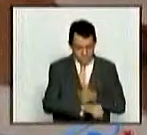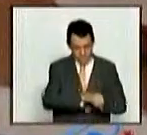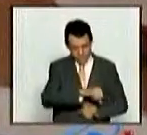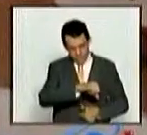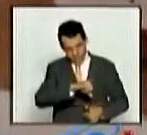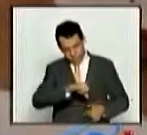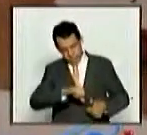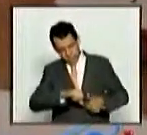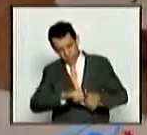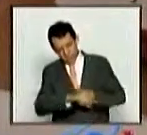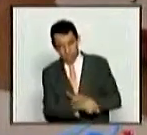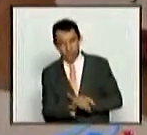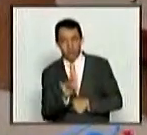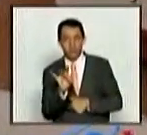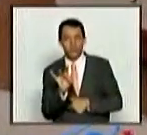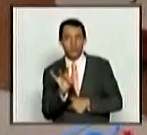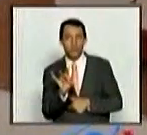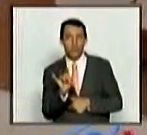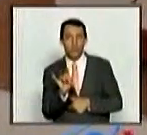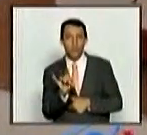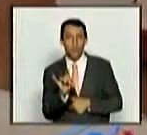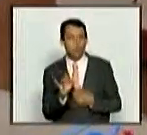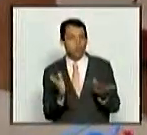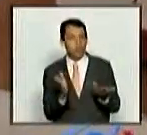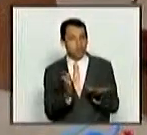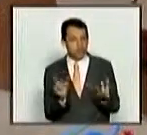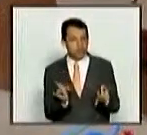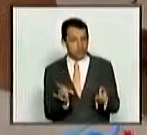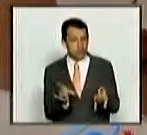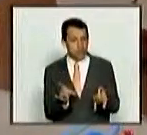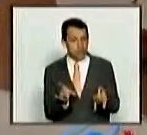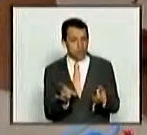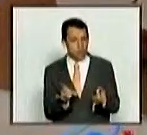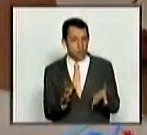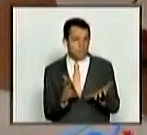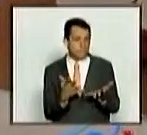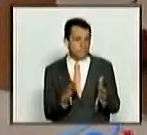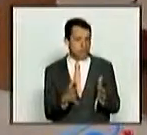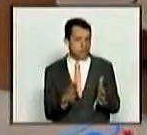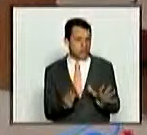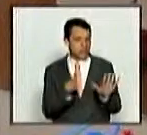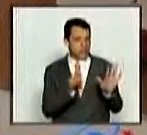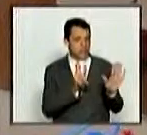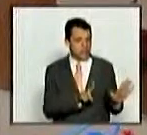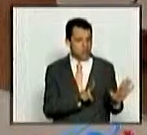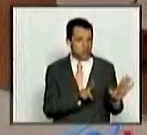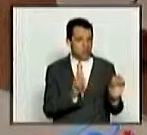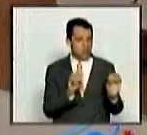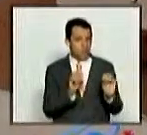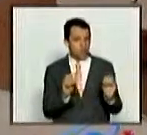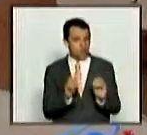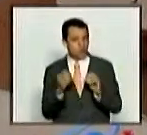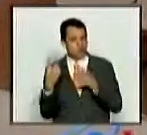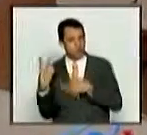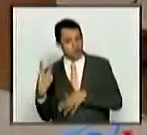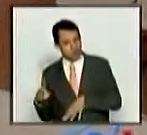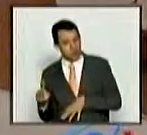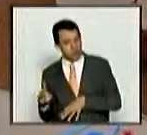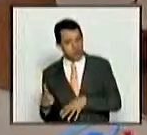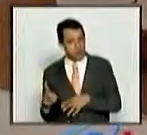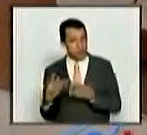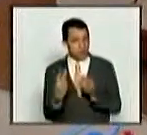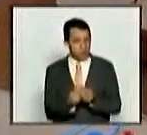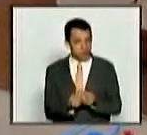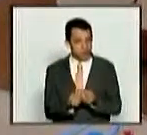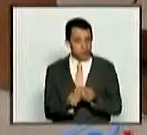interferencia, las zonas de dolor de José. Vamos a colocar, él tiene cerca de 6 a 12 funciones, donde podemos trabajar modulación